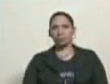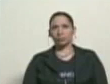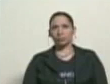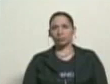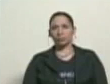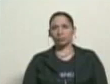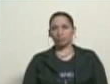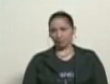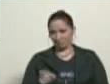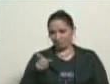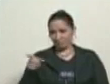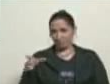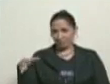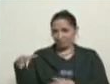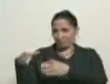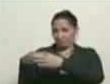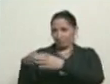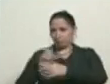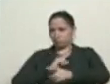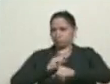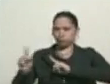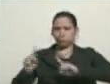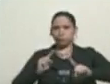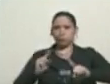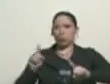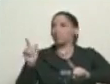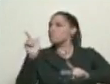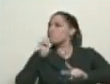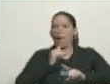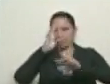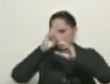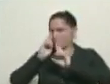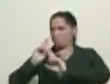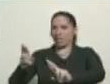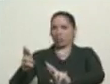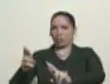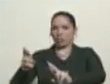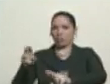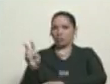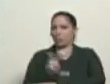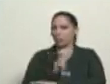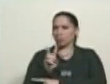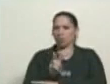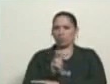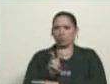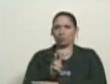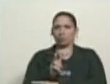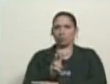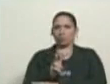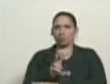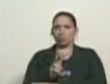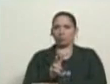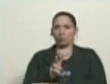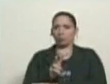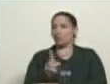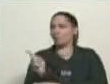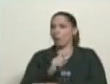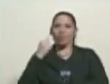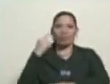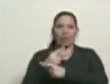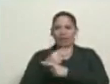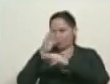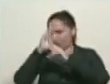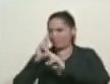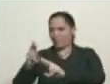Una dirigencia que no merece el respeto de los venezolanos y por supuesto no merece el respeto